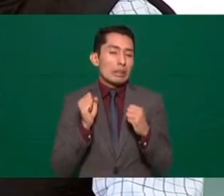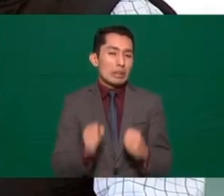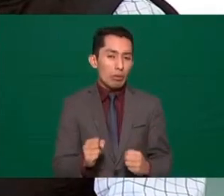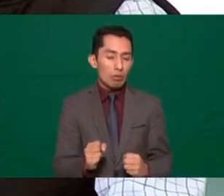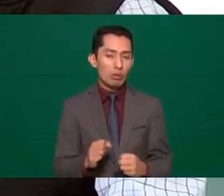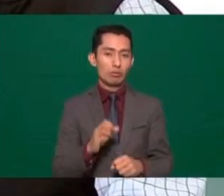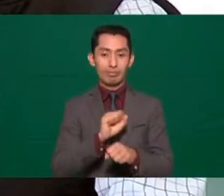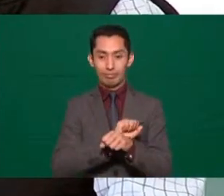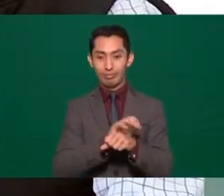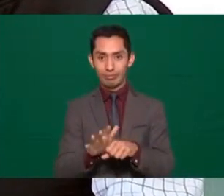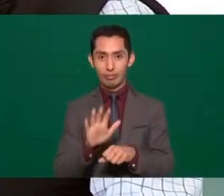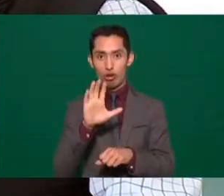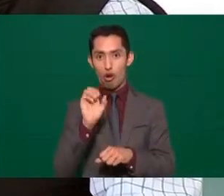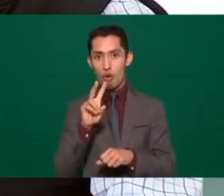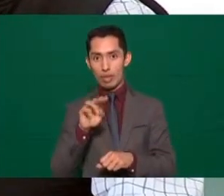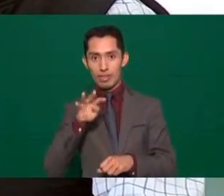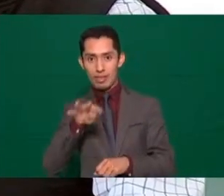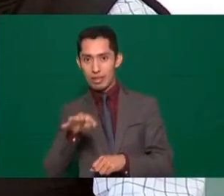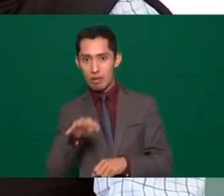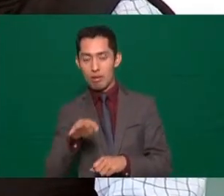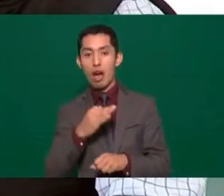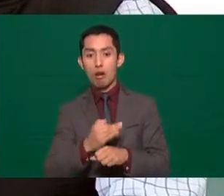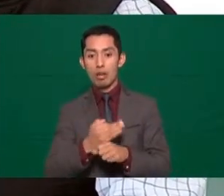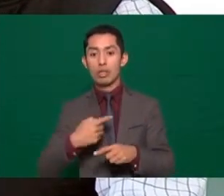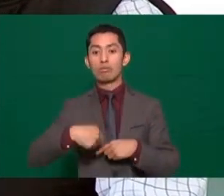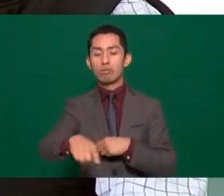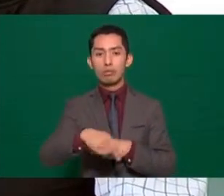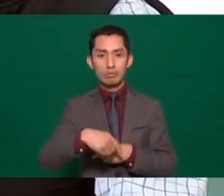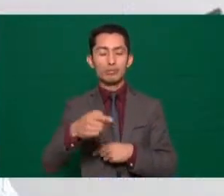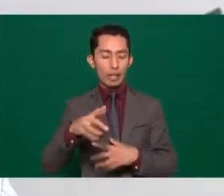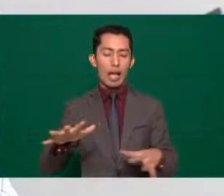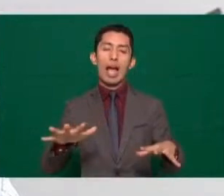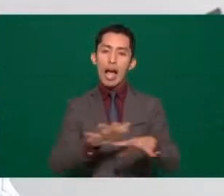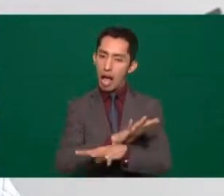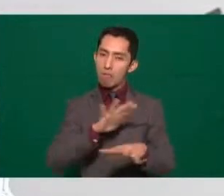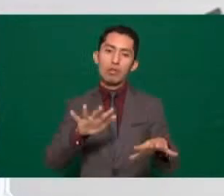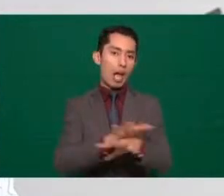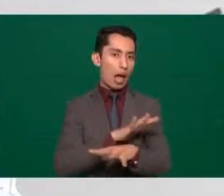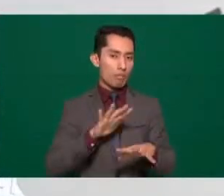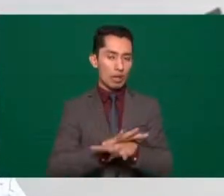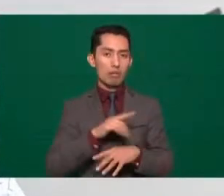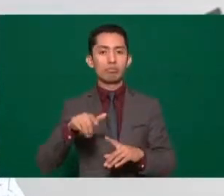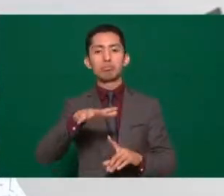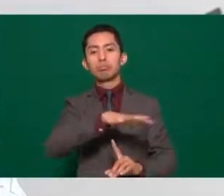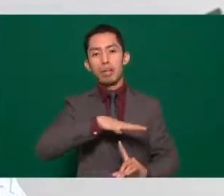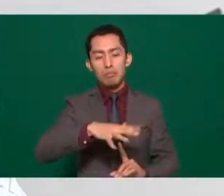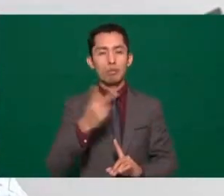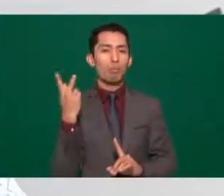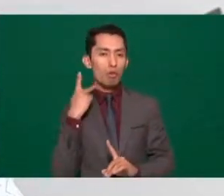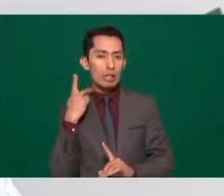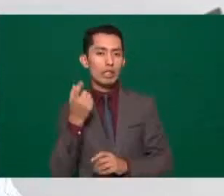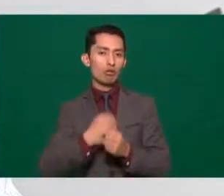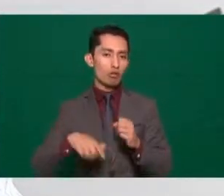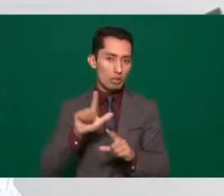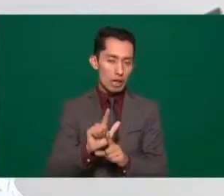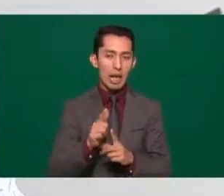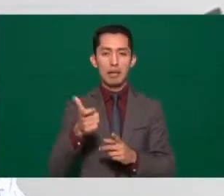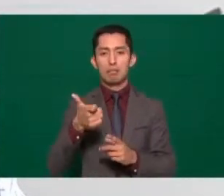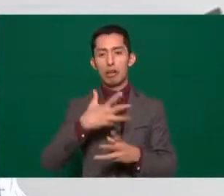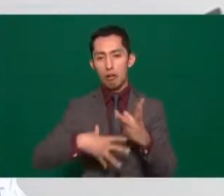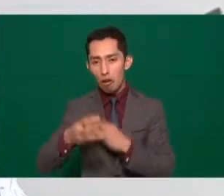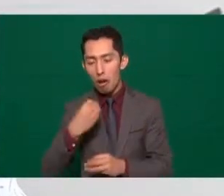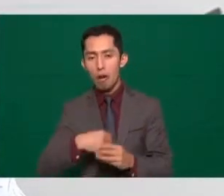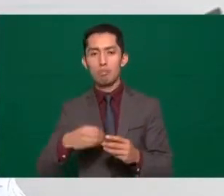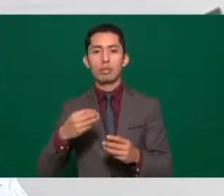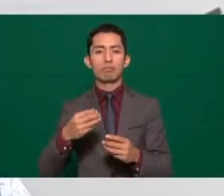la pandemia contribuirá al cambio de muchas áreas sociales, políticas, económicas y, por supuesto, en el ámbito